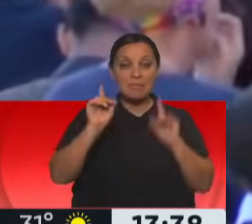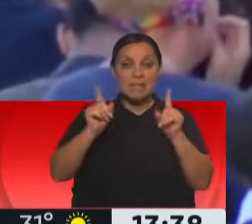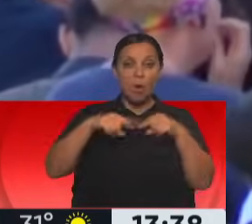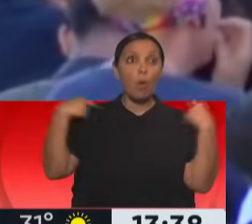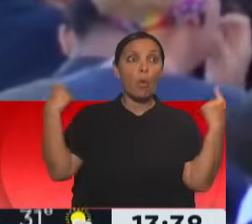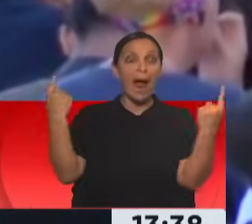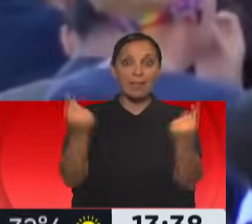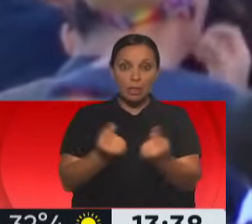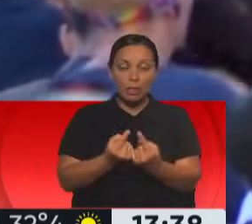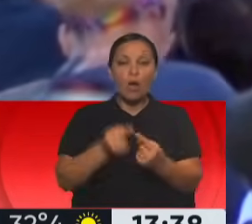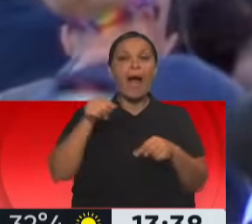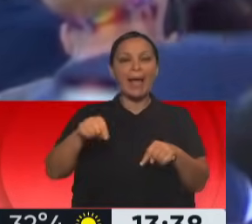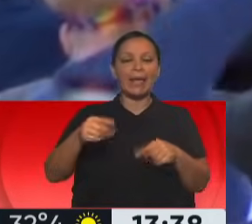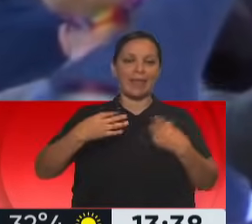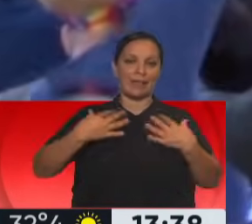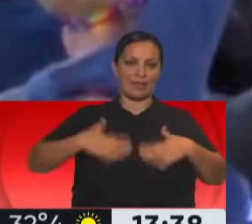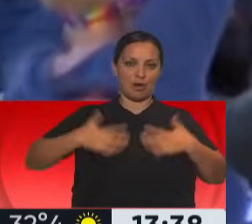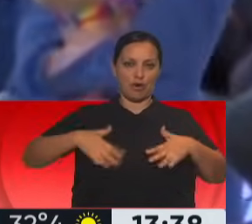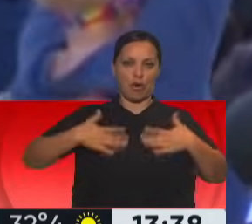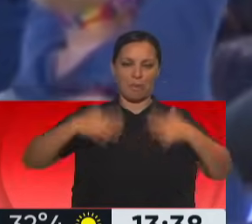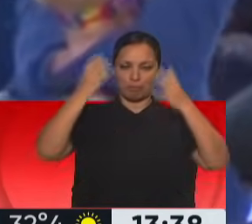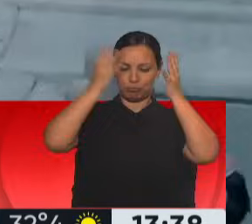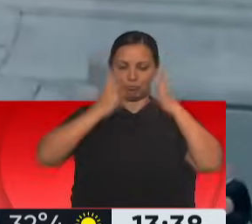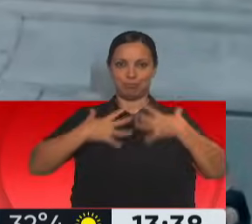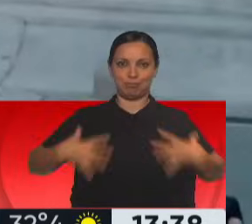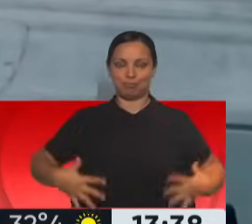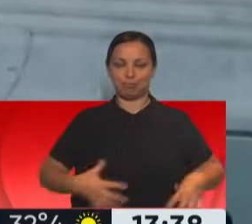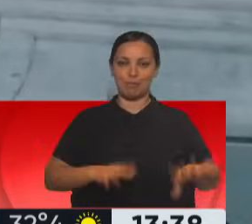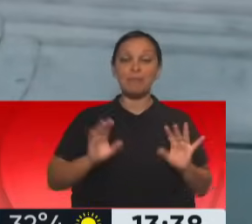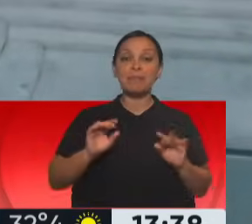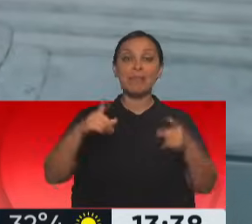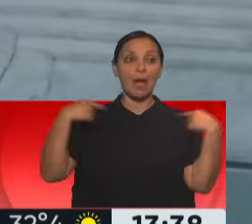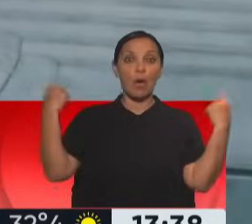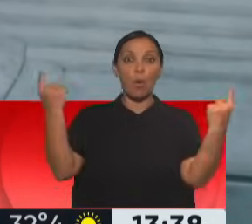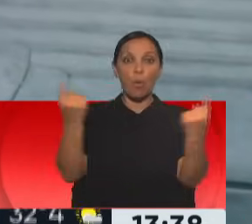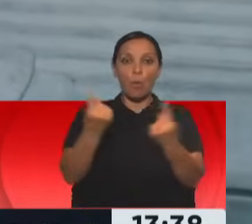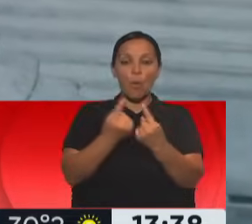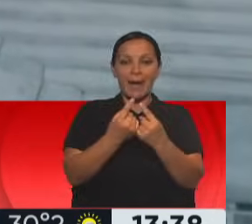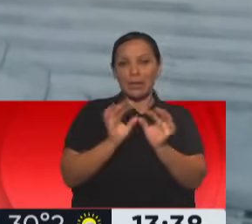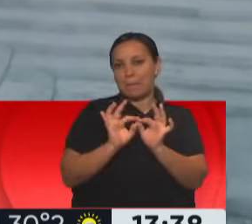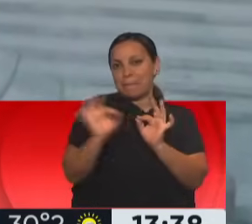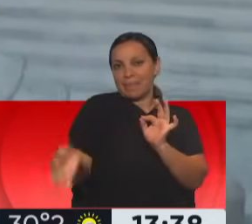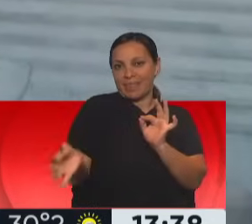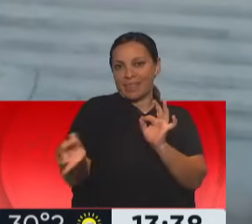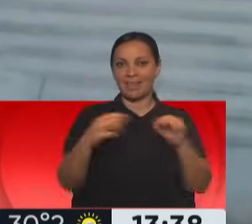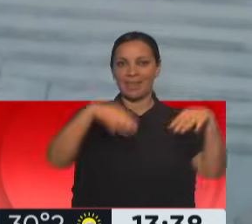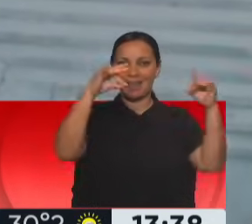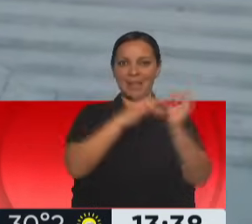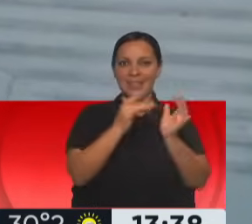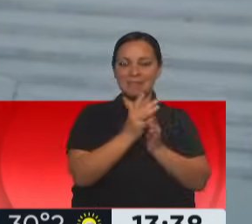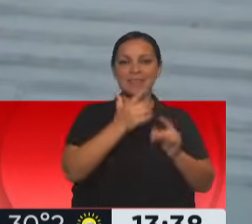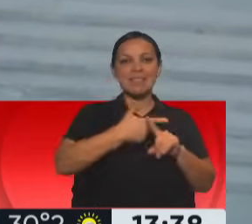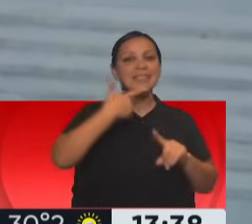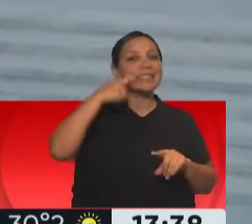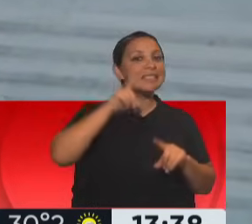van a empezar a vestir a este nuevo papa. Es un cuarto contiguo a la Capilla Sixtina y allí eligen su